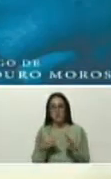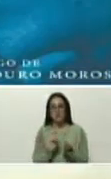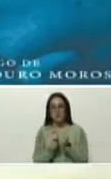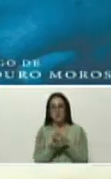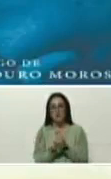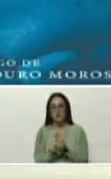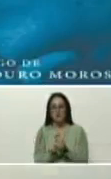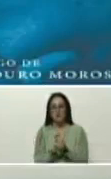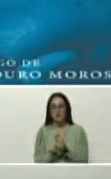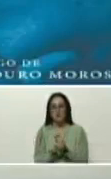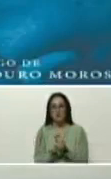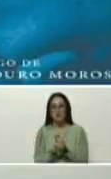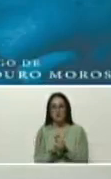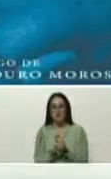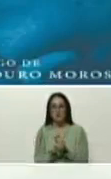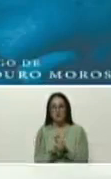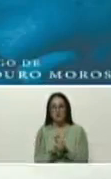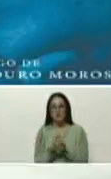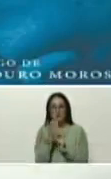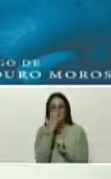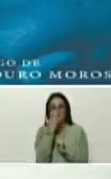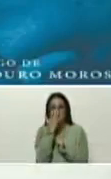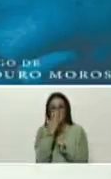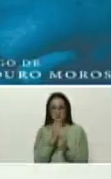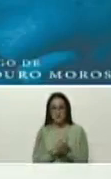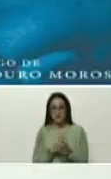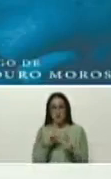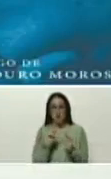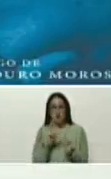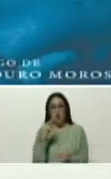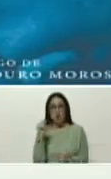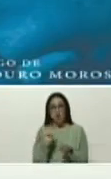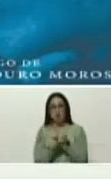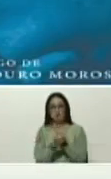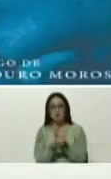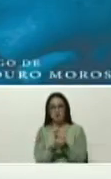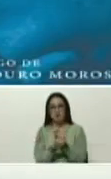transformaciones no reformistas,